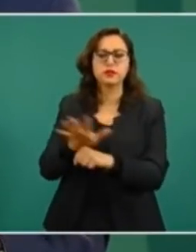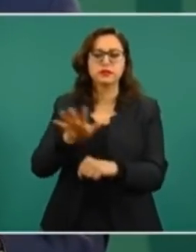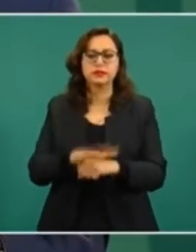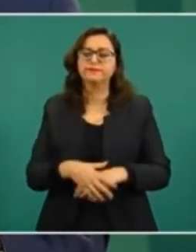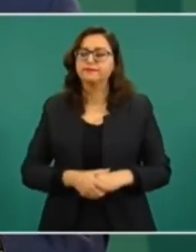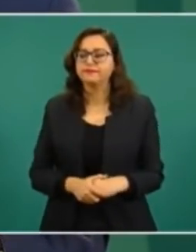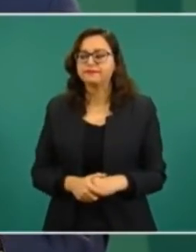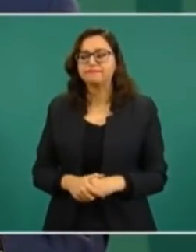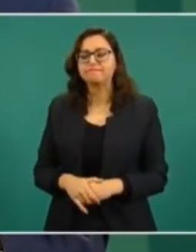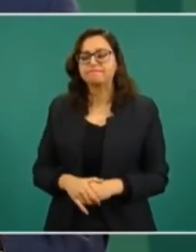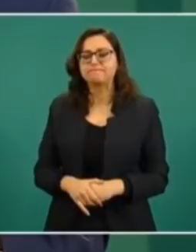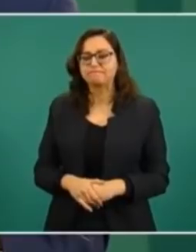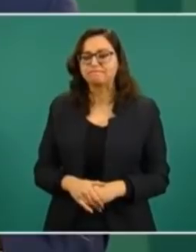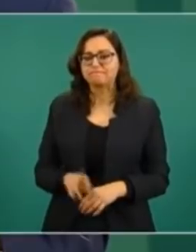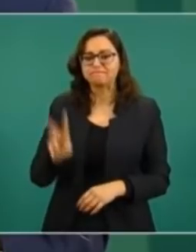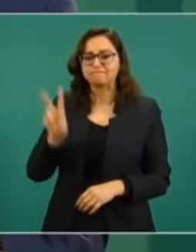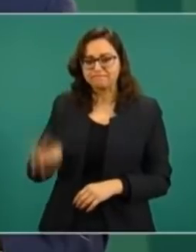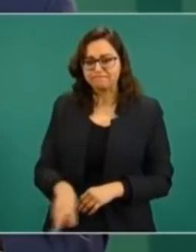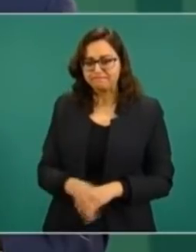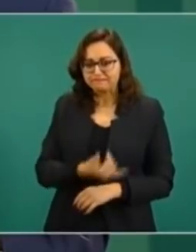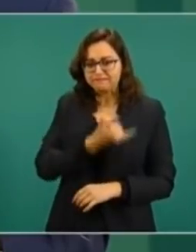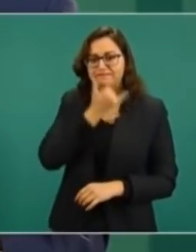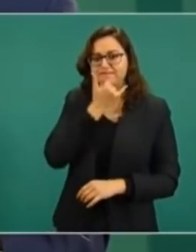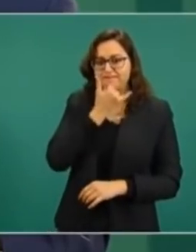no se había actuado